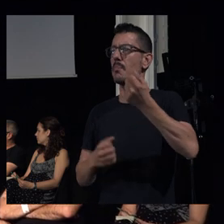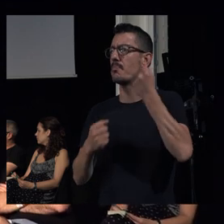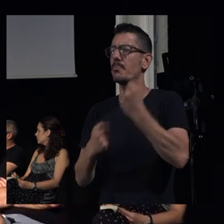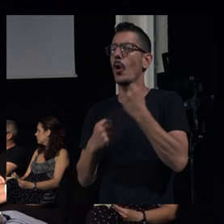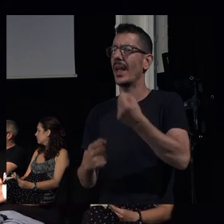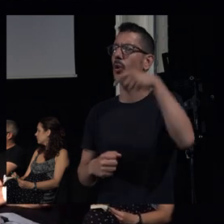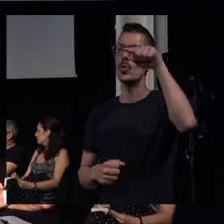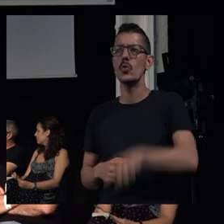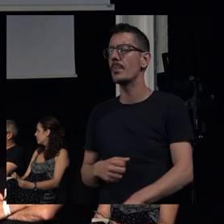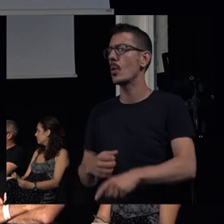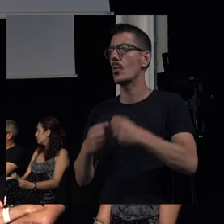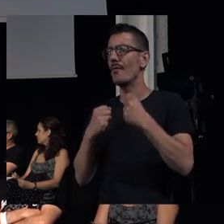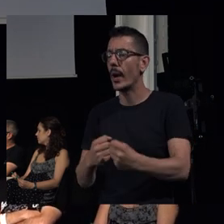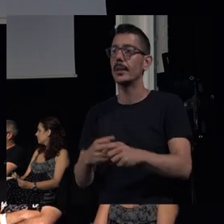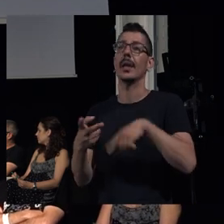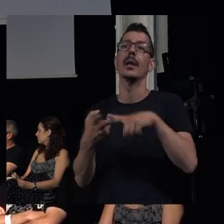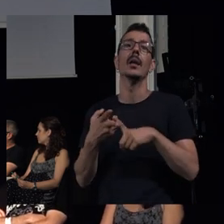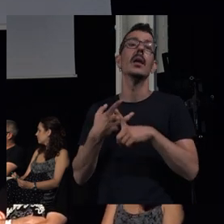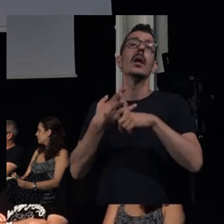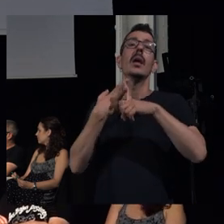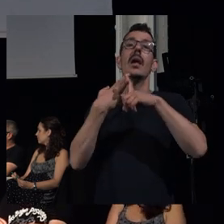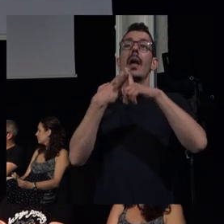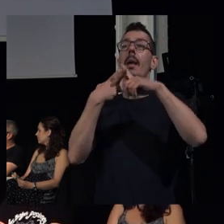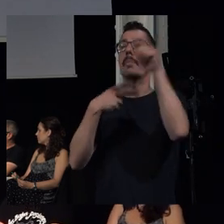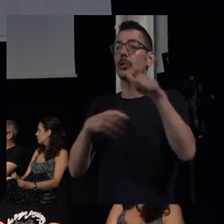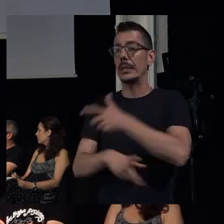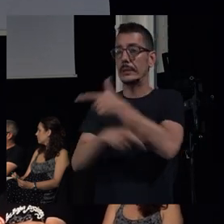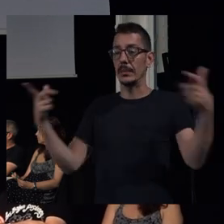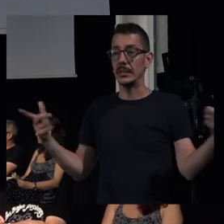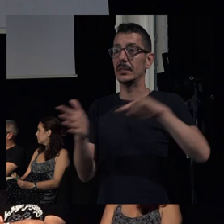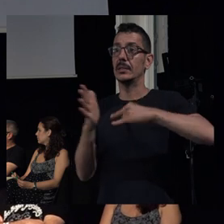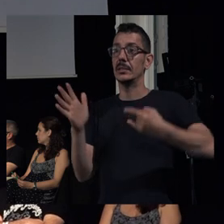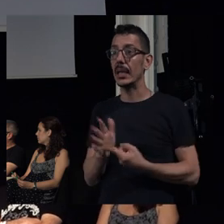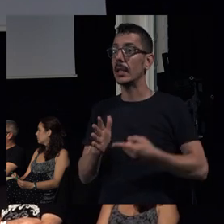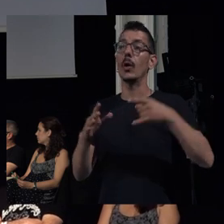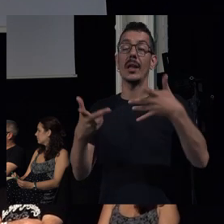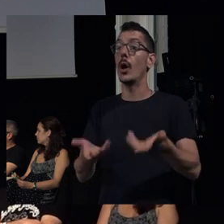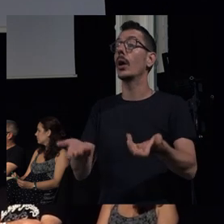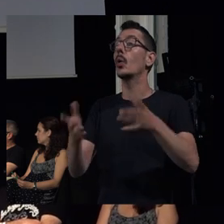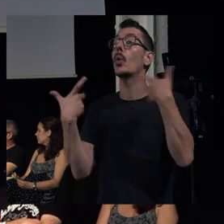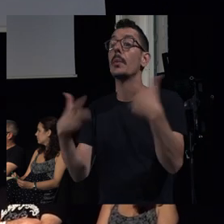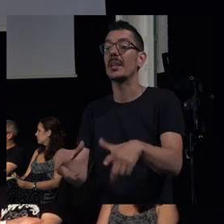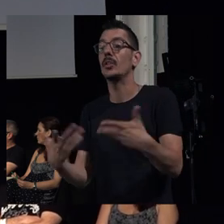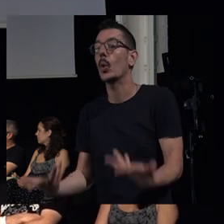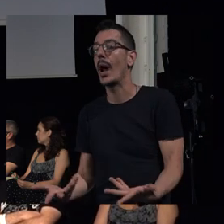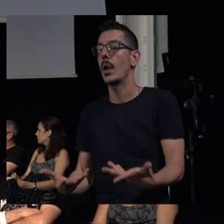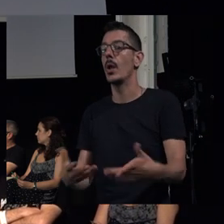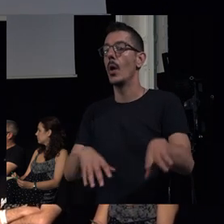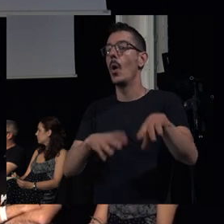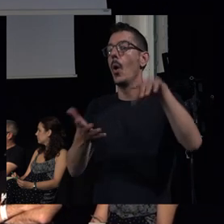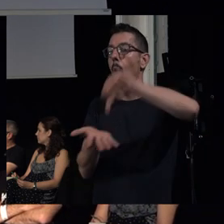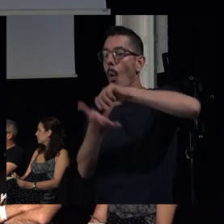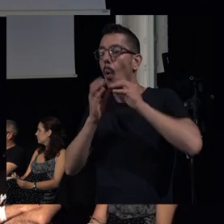bonito del ayuntamiento, con más espacio, con más personal y con más gente técnica, es urbanismo. O intervención, que es donde está el dinero,